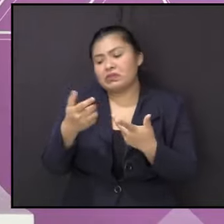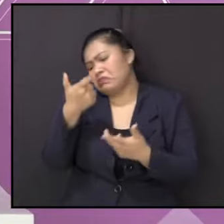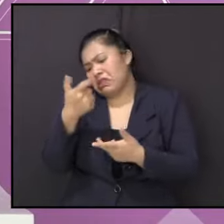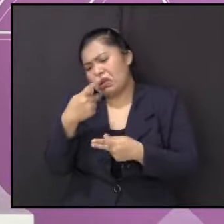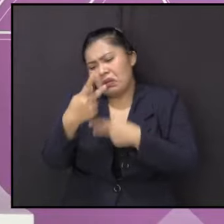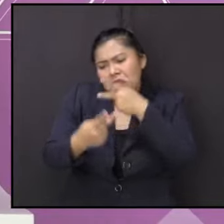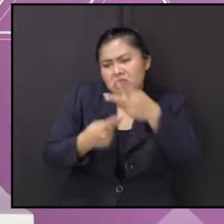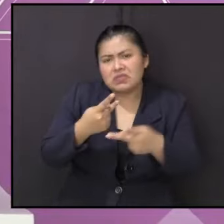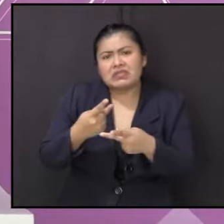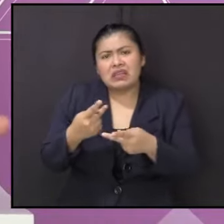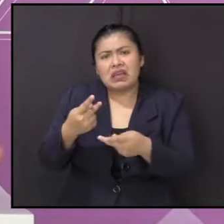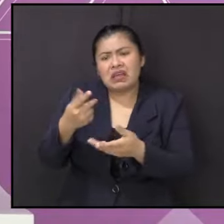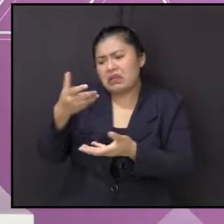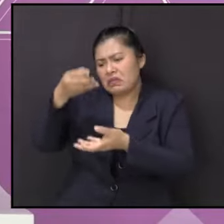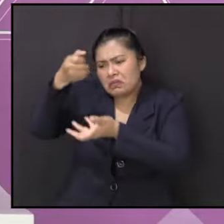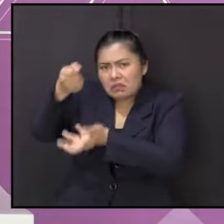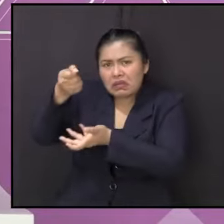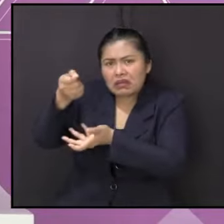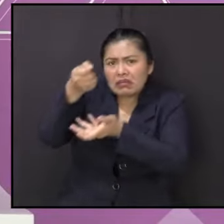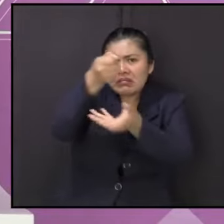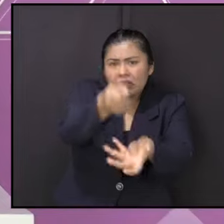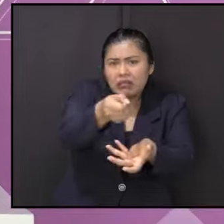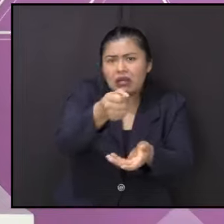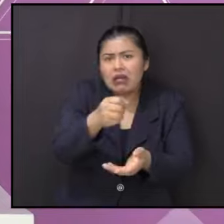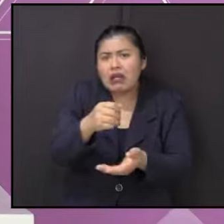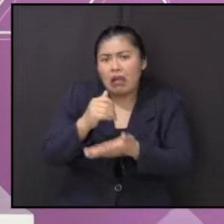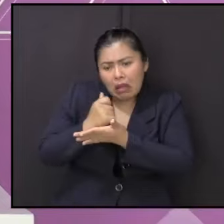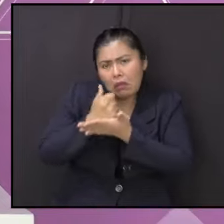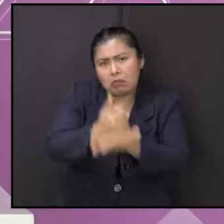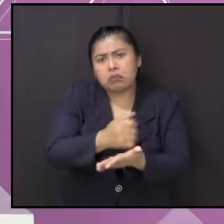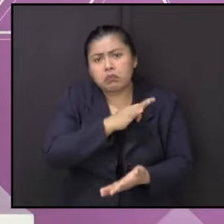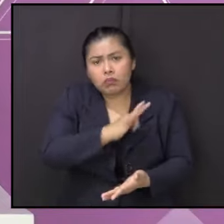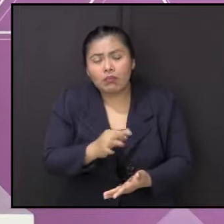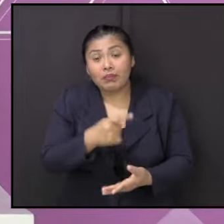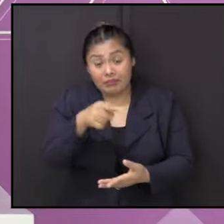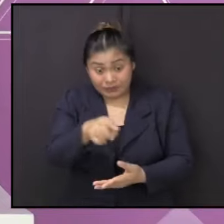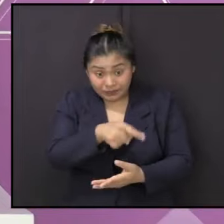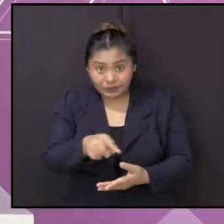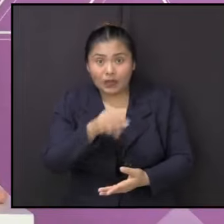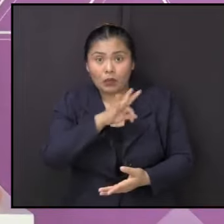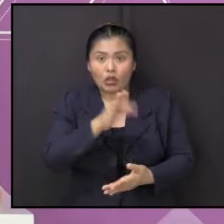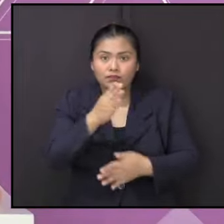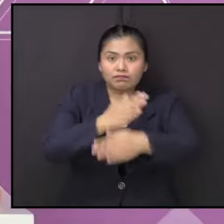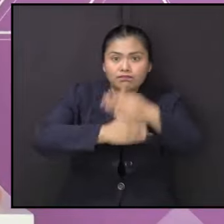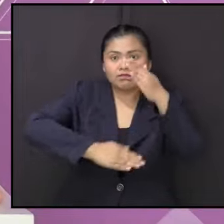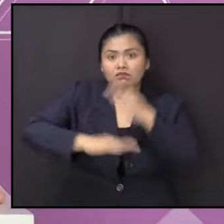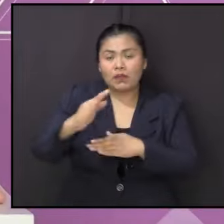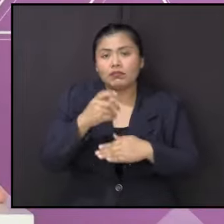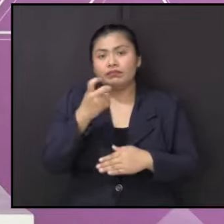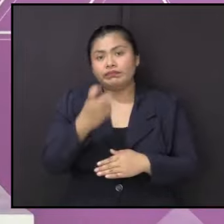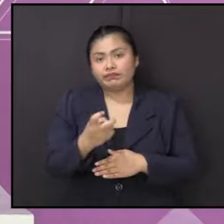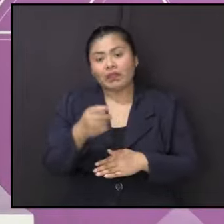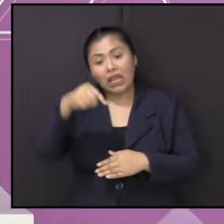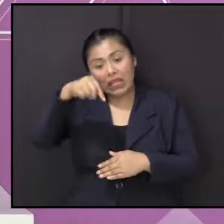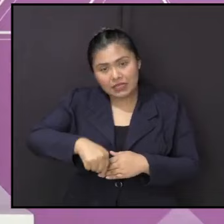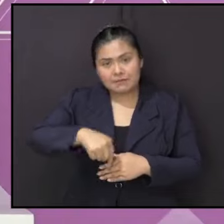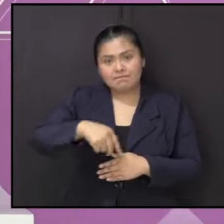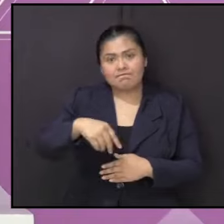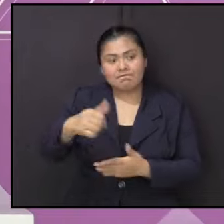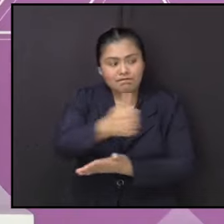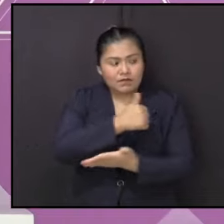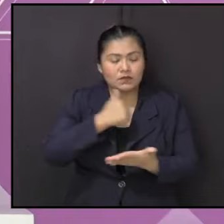de subsidios y apoyarlas de esta manera para que ellas de esta manera sigan proliferando en esta ciudad. Es